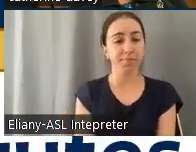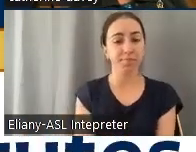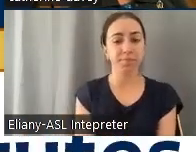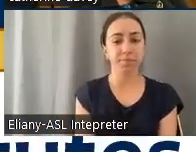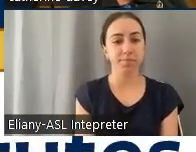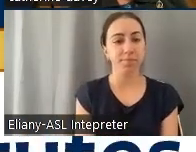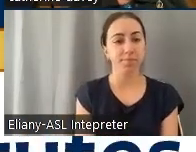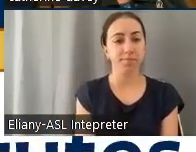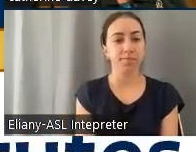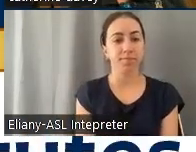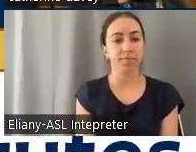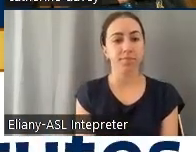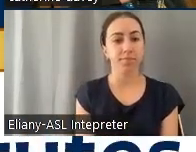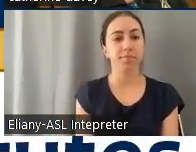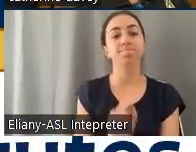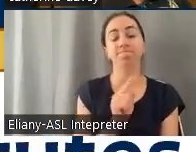diapositiva,